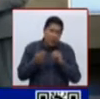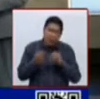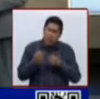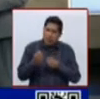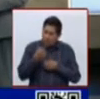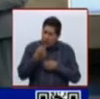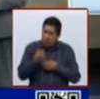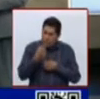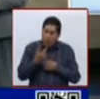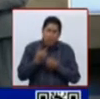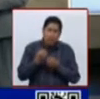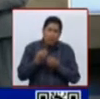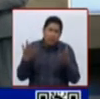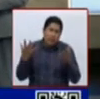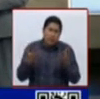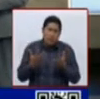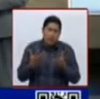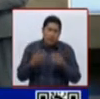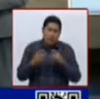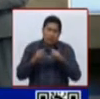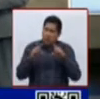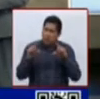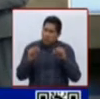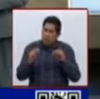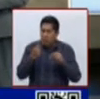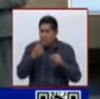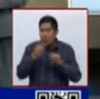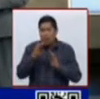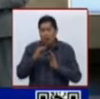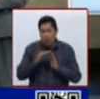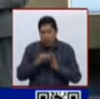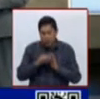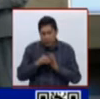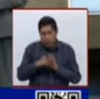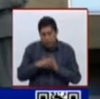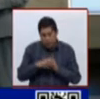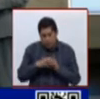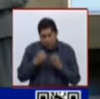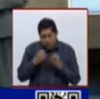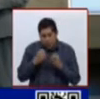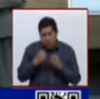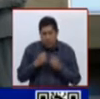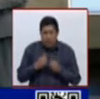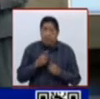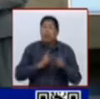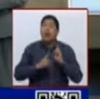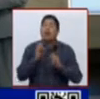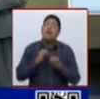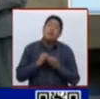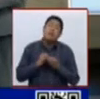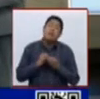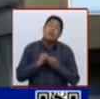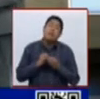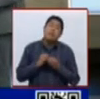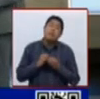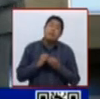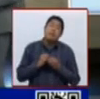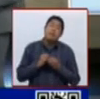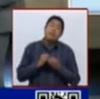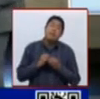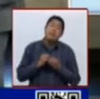diferentes pastillas para poder disminuir también su estado de hipertensión. ¿Algo más que me puedas decir, José?